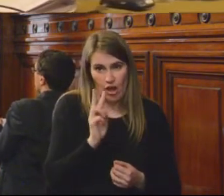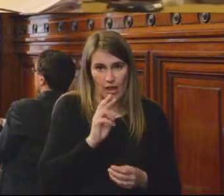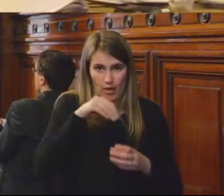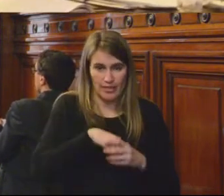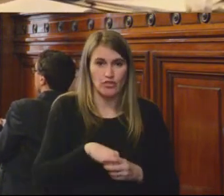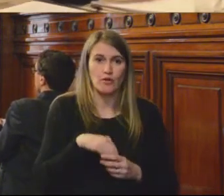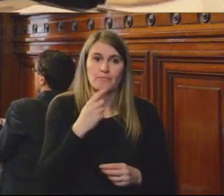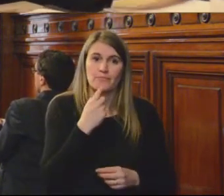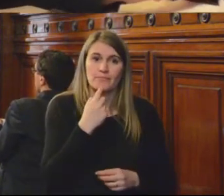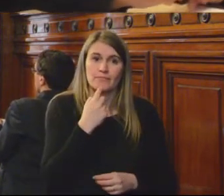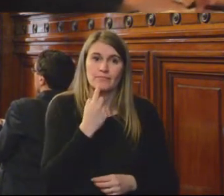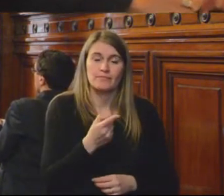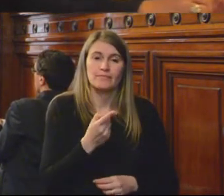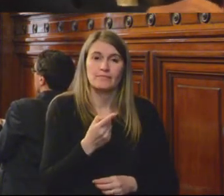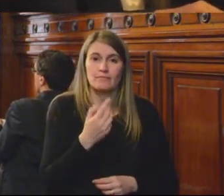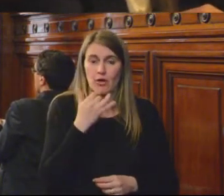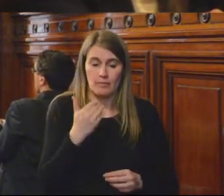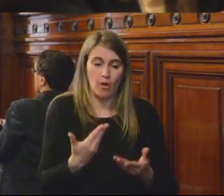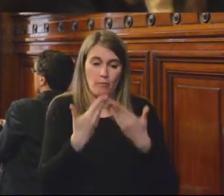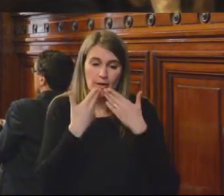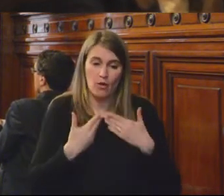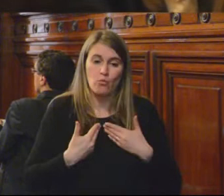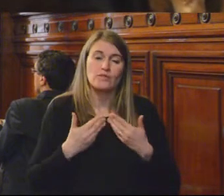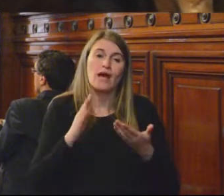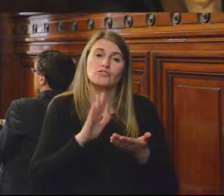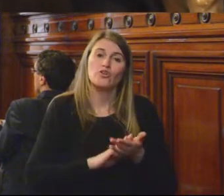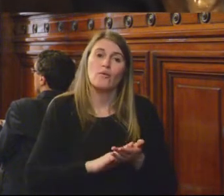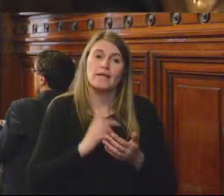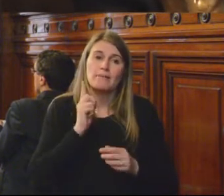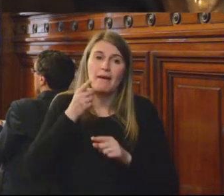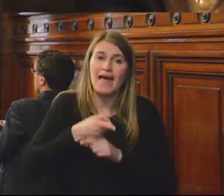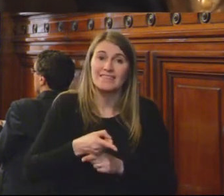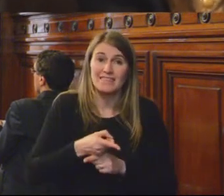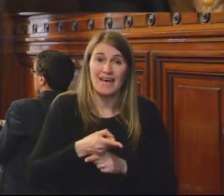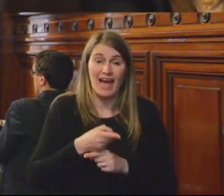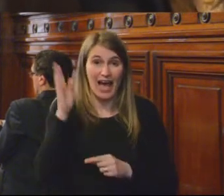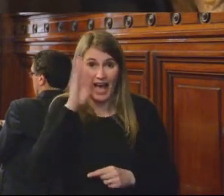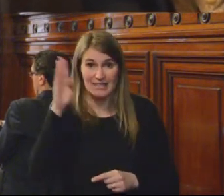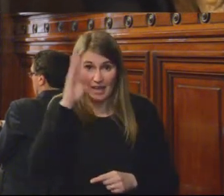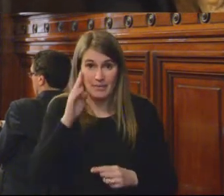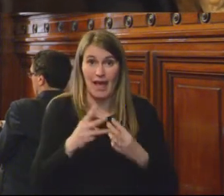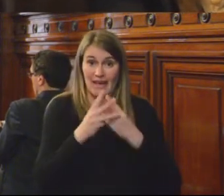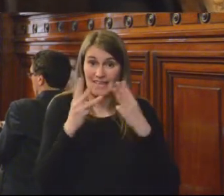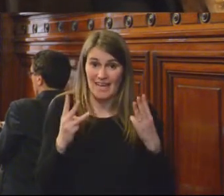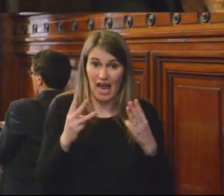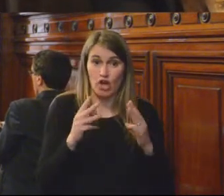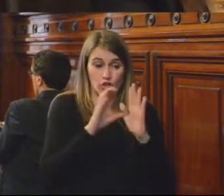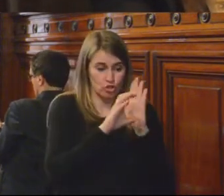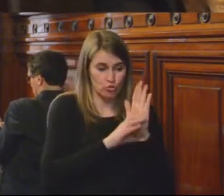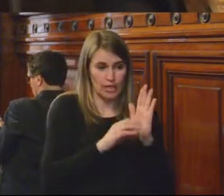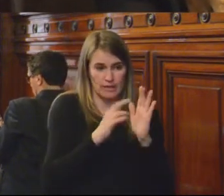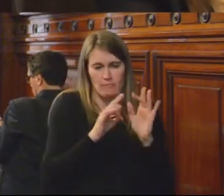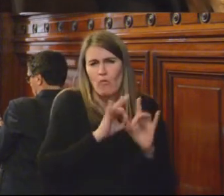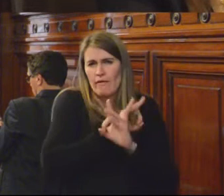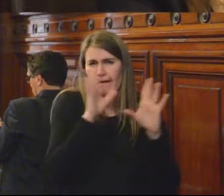preguntan por el mandato de la Asamblea Nacional Constituyente. Muy claro en el artículo 347